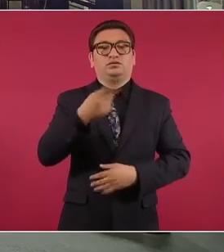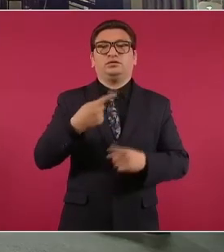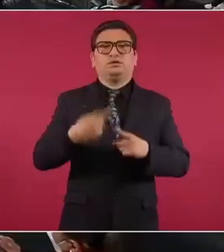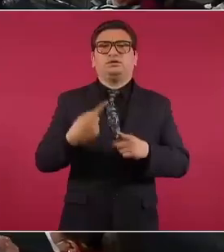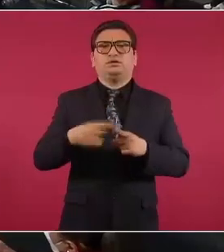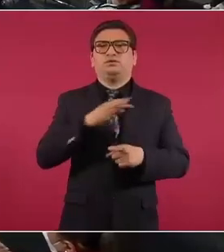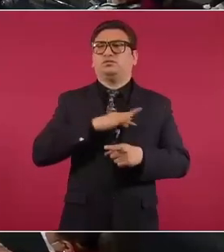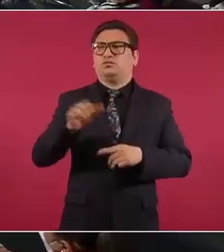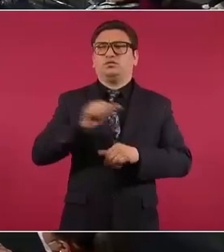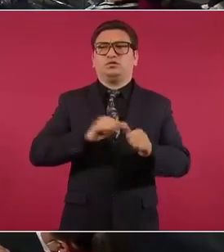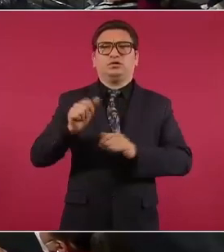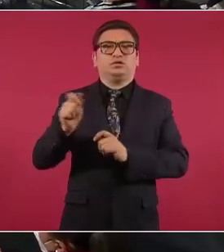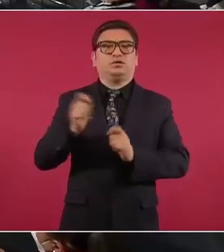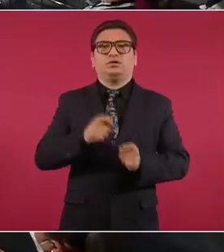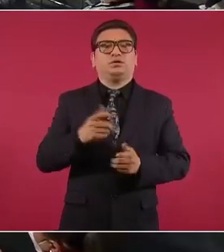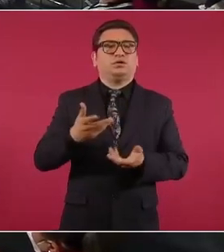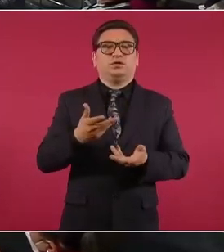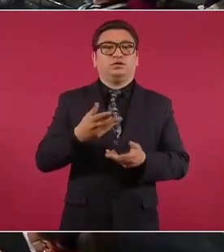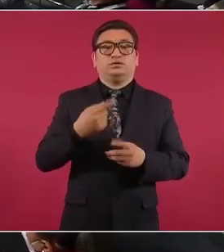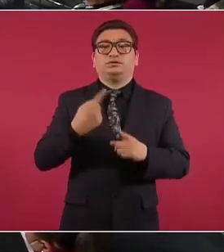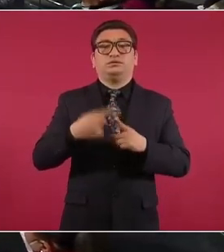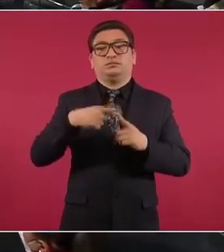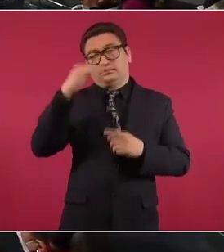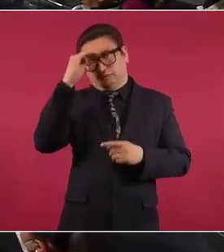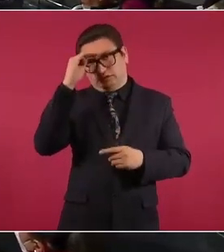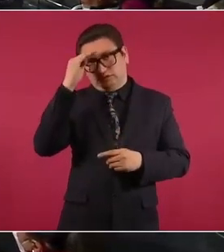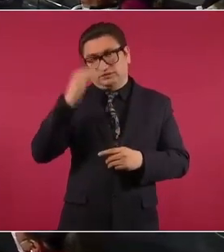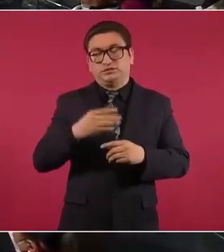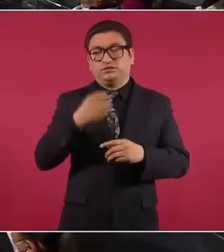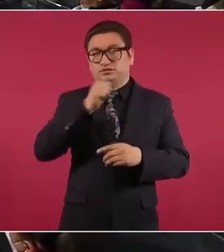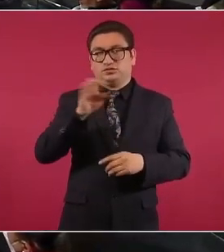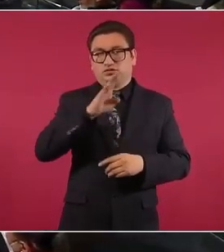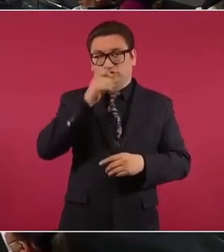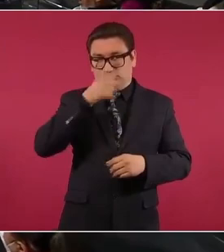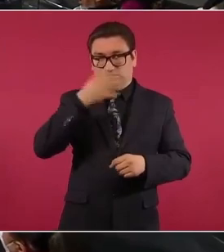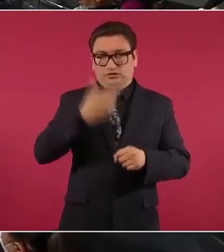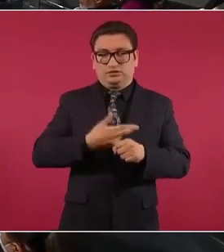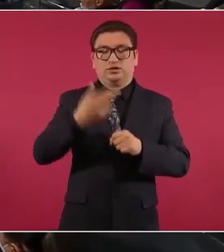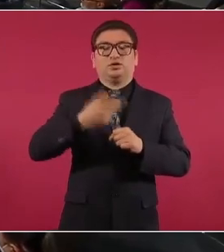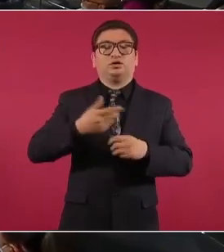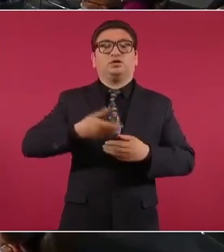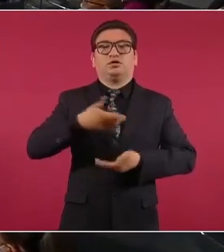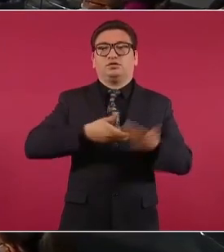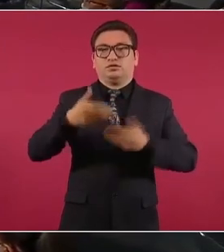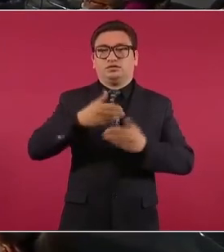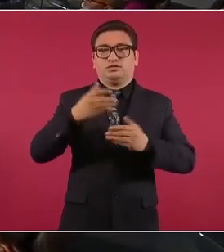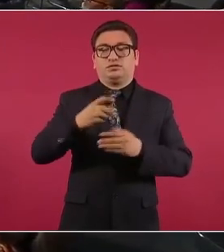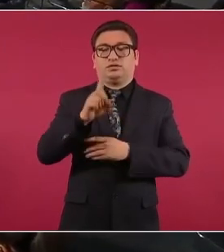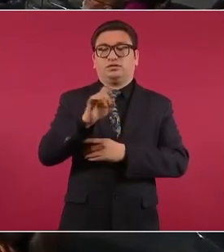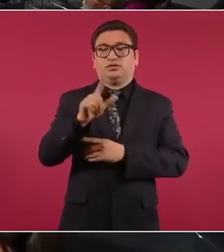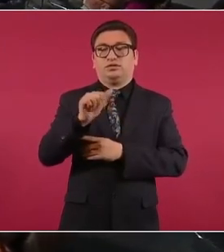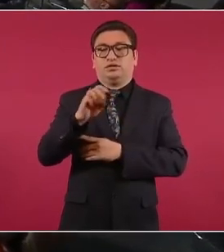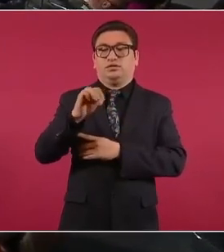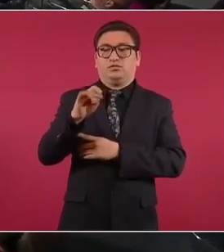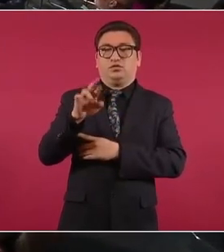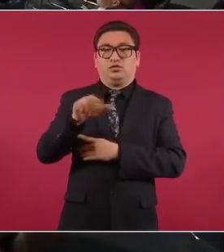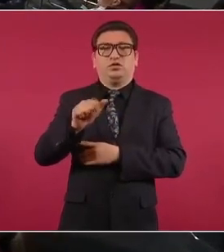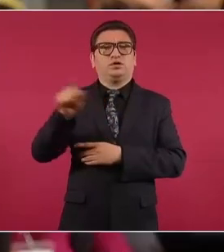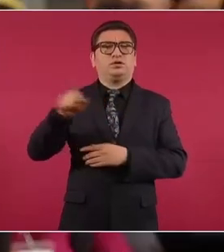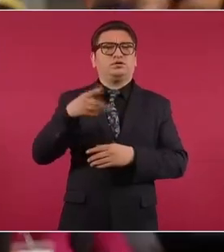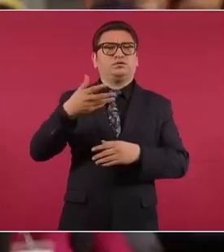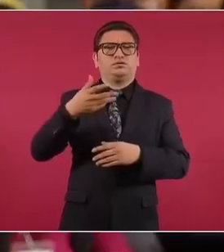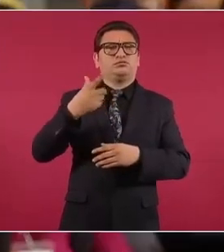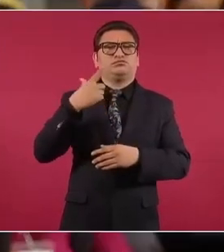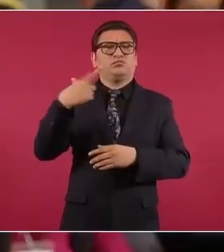podría sustituirla? Si ha pensado, por ejemplo, en la subsecretaria de Comercio Exterior, de la Mora. ¿Por qué se va? No